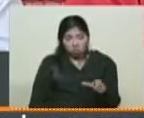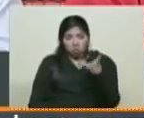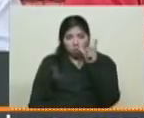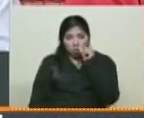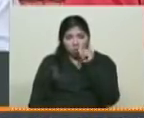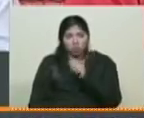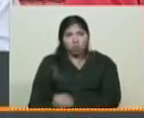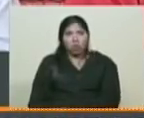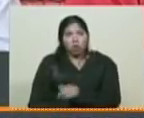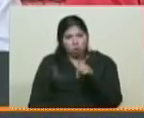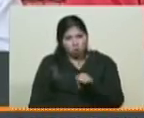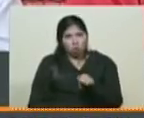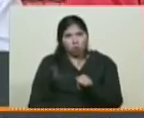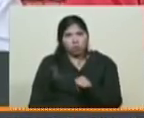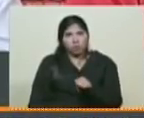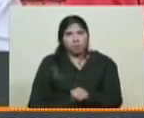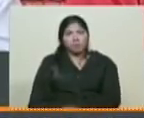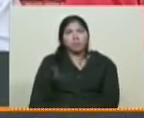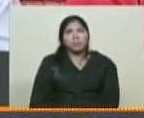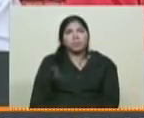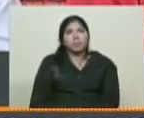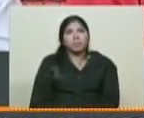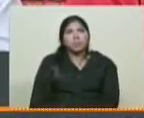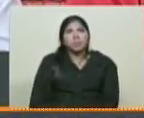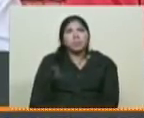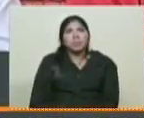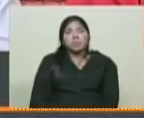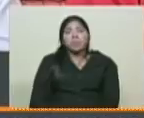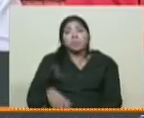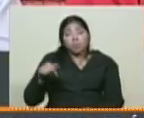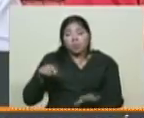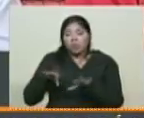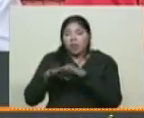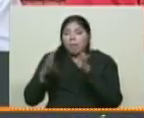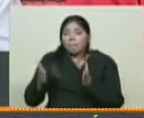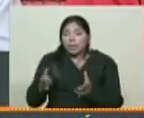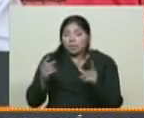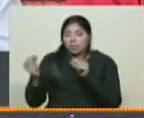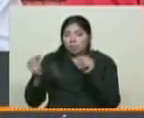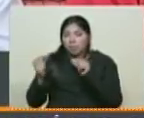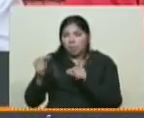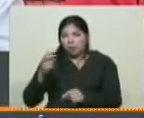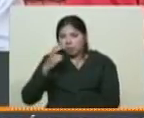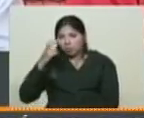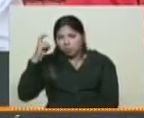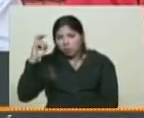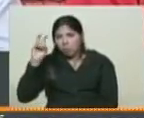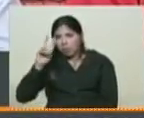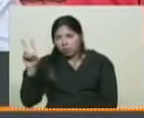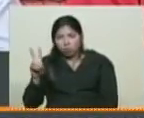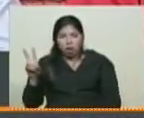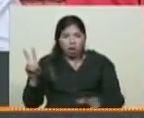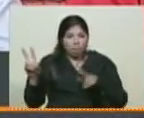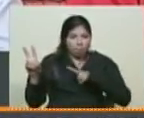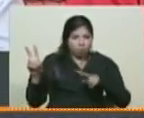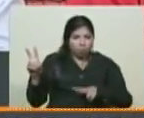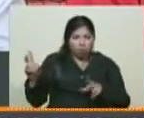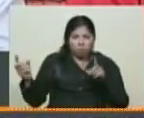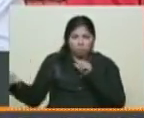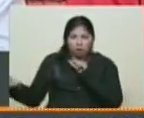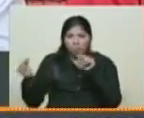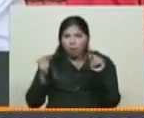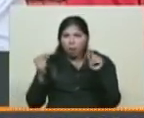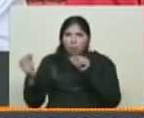bueno, el día de hoy también ha tenido una importante mesa de trabajo con nuestro canciller y con todo el gobierno bolivariano, y de la